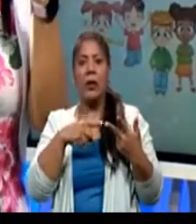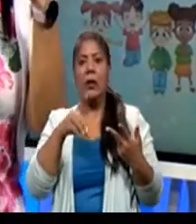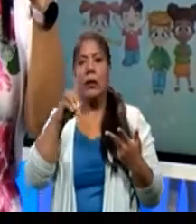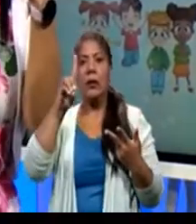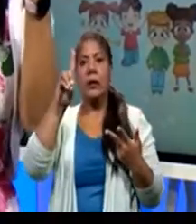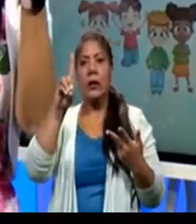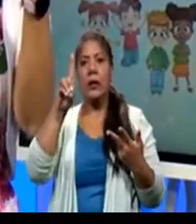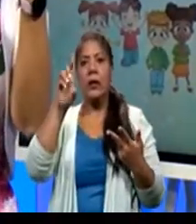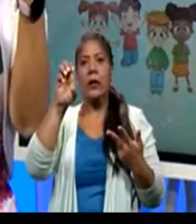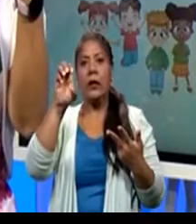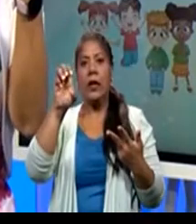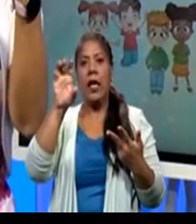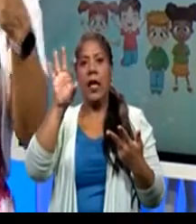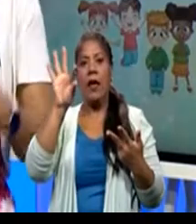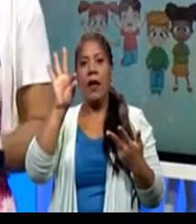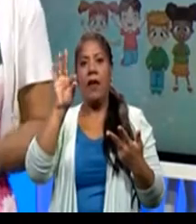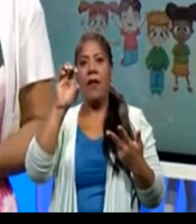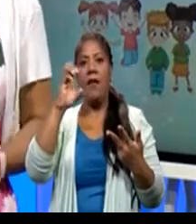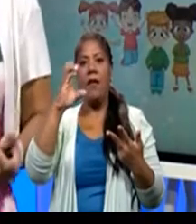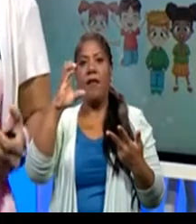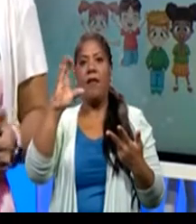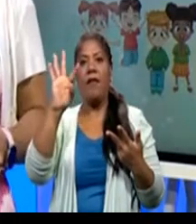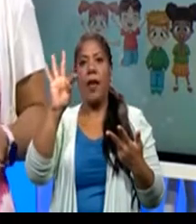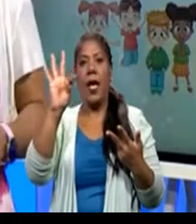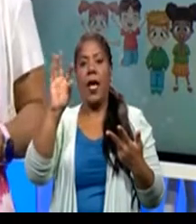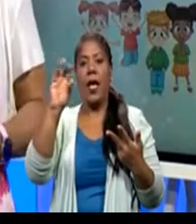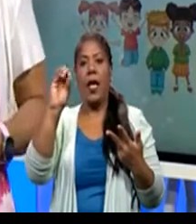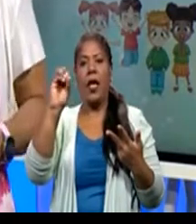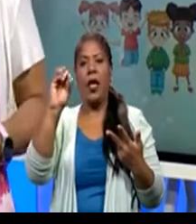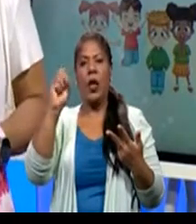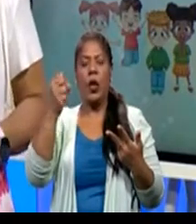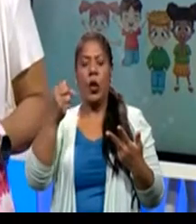tenemos cualidades muy buenas, pero también